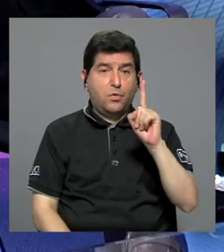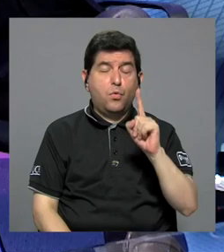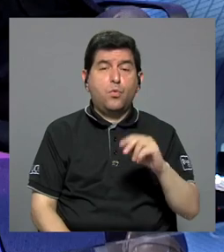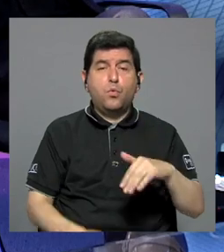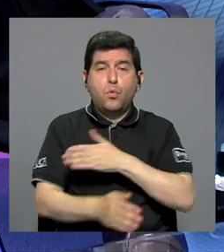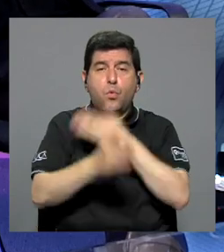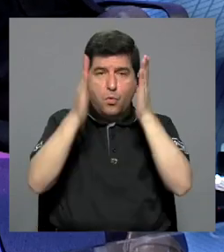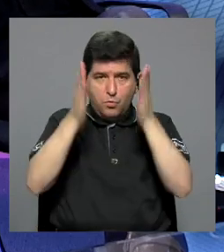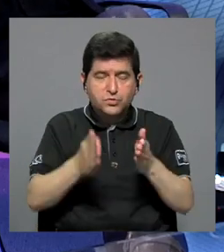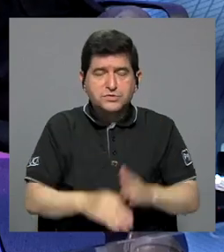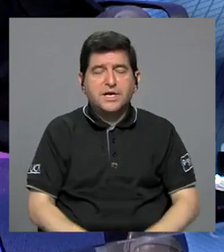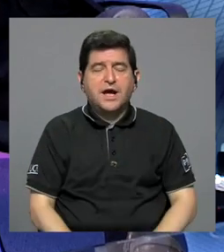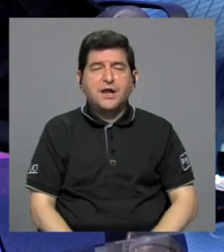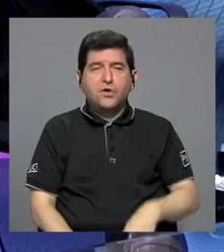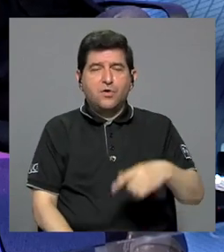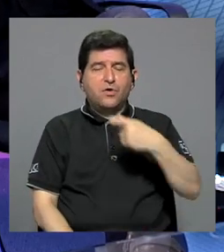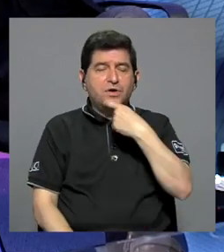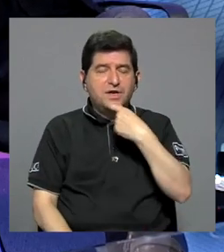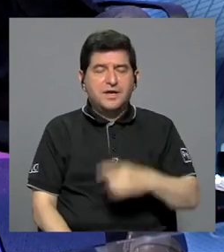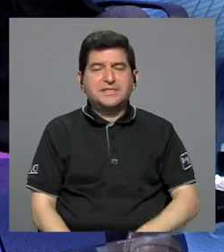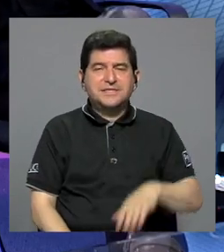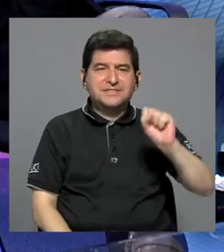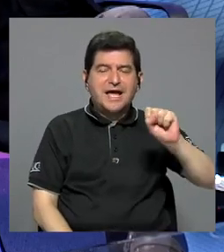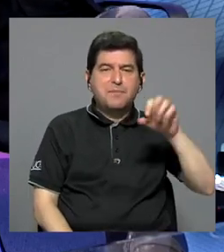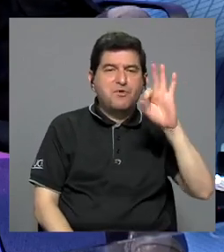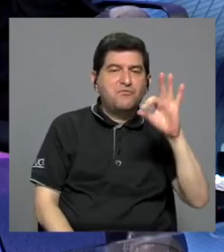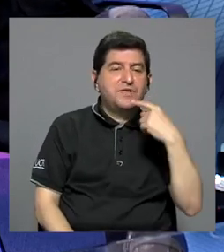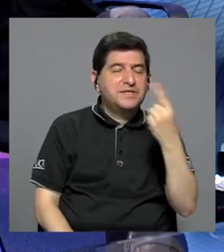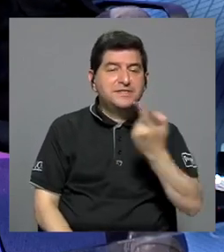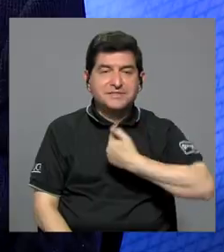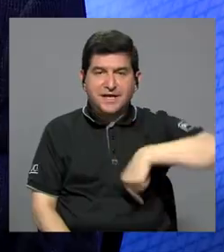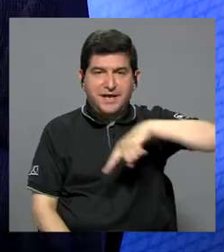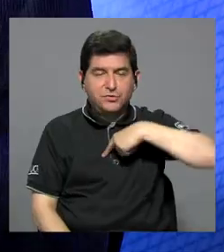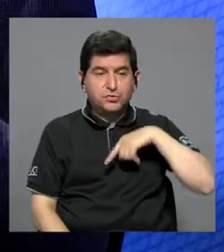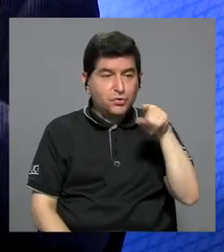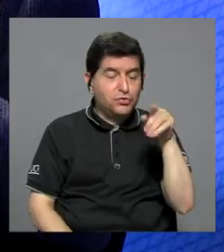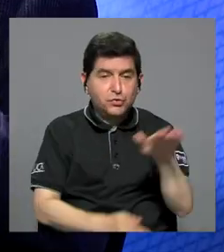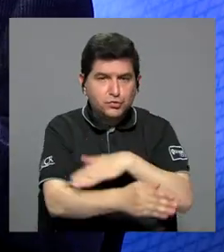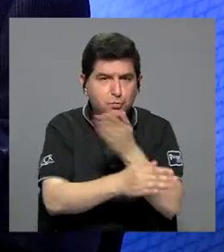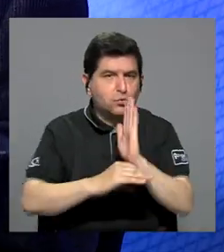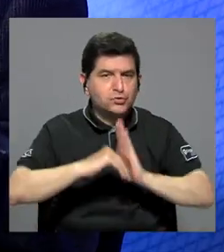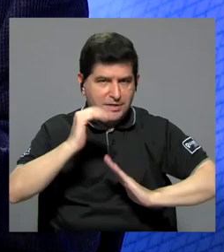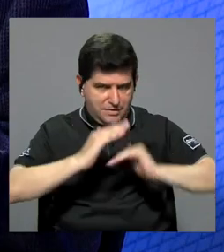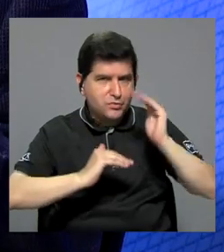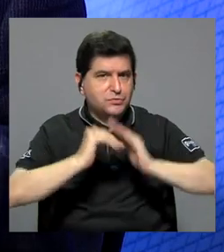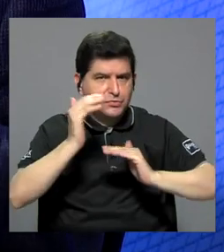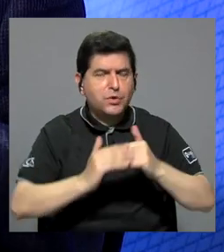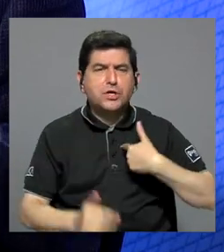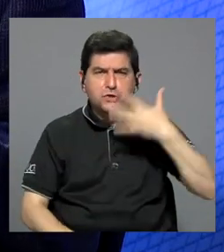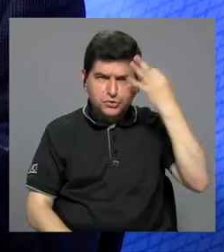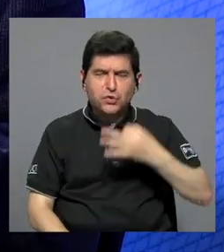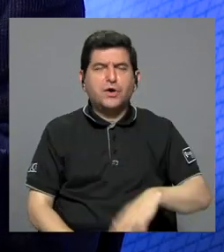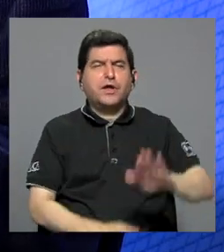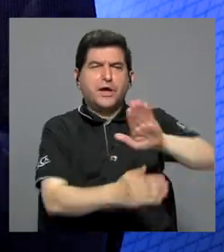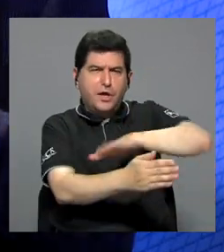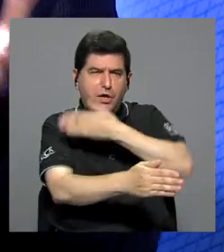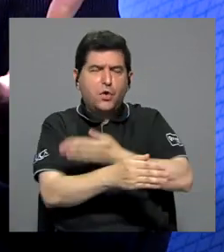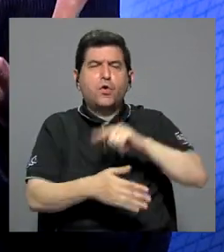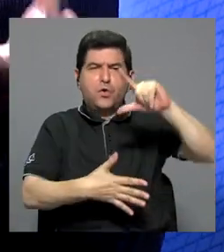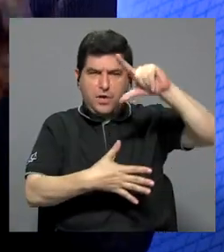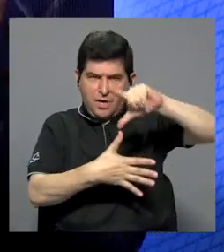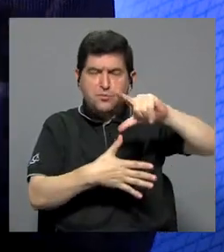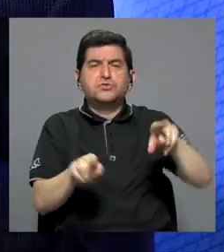un musicólogo inglés que se llama Simon Frith, que él habla de cómo la música nos construye, ¿verdad? Yo creo que las músicas